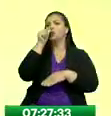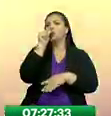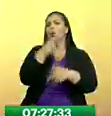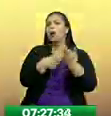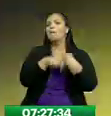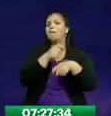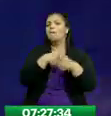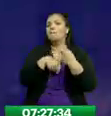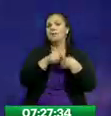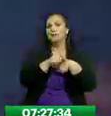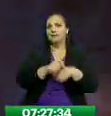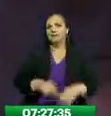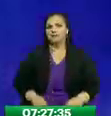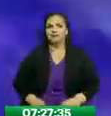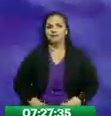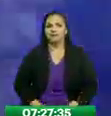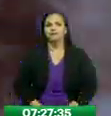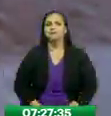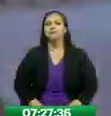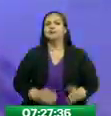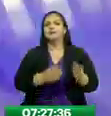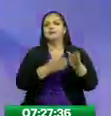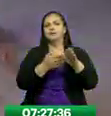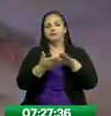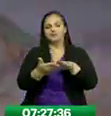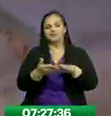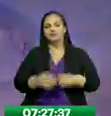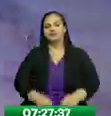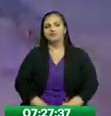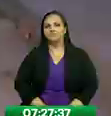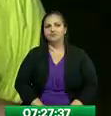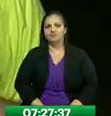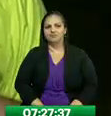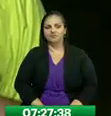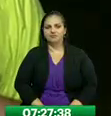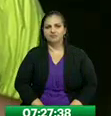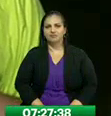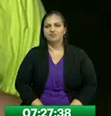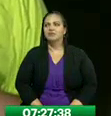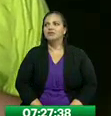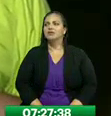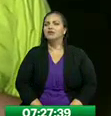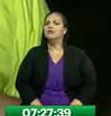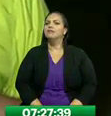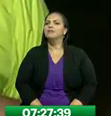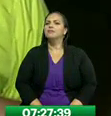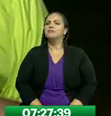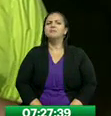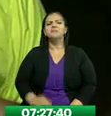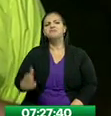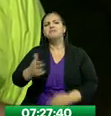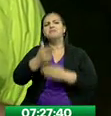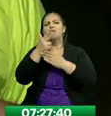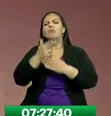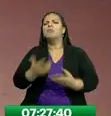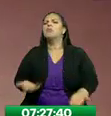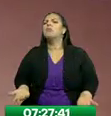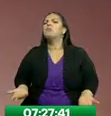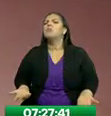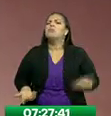la información que manejamos de la persona con los antecedentes sería por problemas de